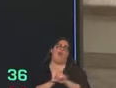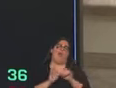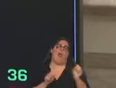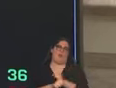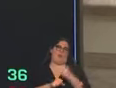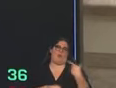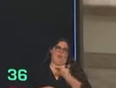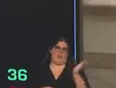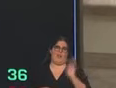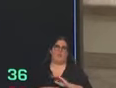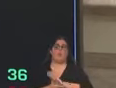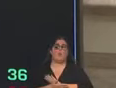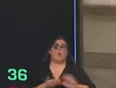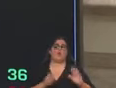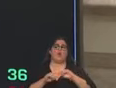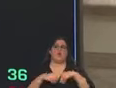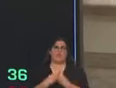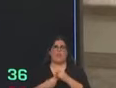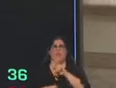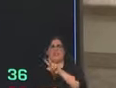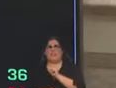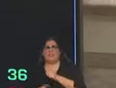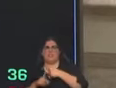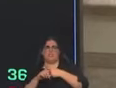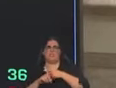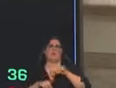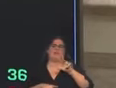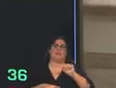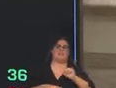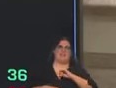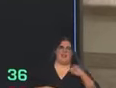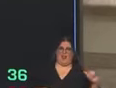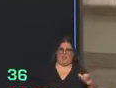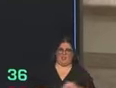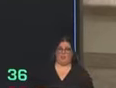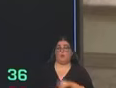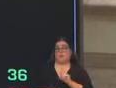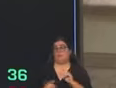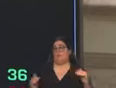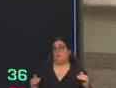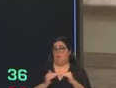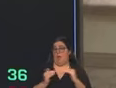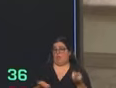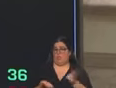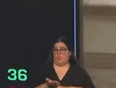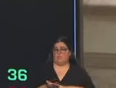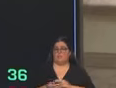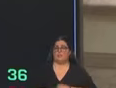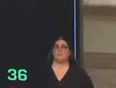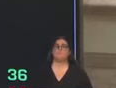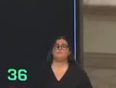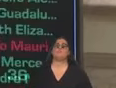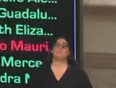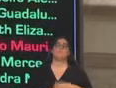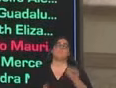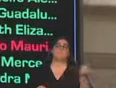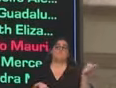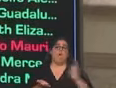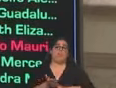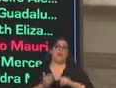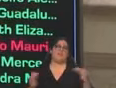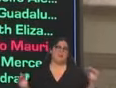resultado es 36 votos afirmativos 36 votos negativos Allí está el empate nuevamente habiendo nuevamente